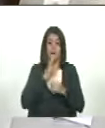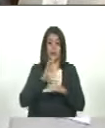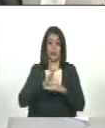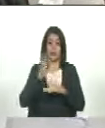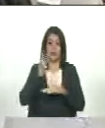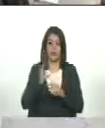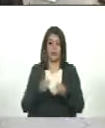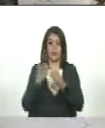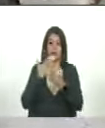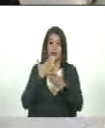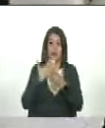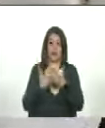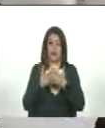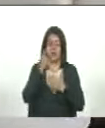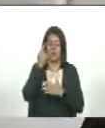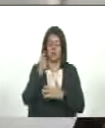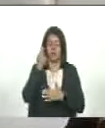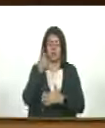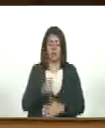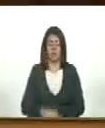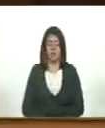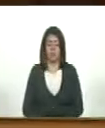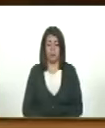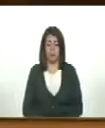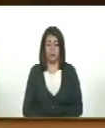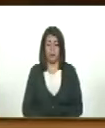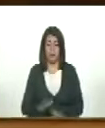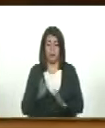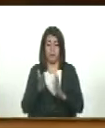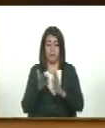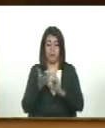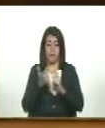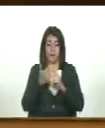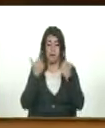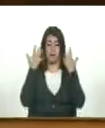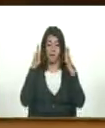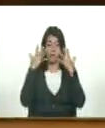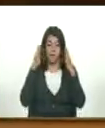Muchas gracias, colegas diputados y diputadas.